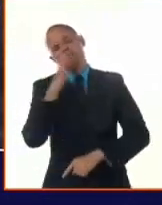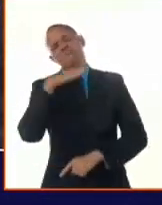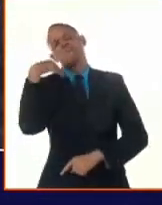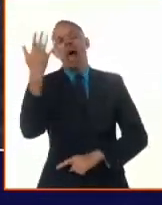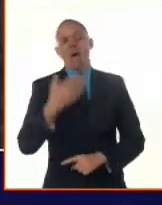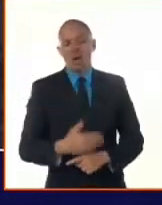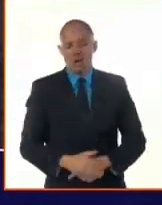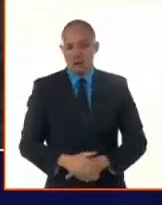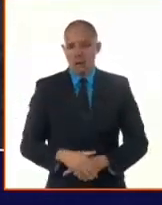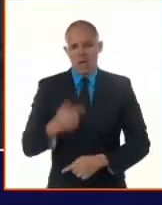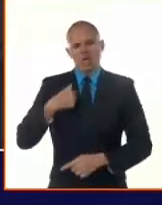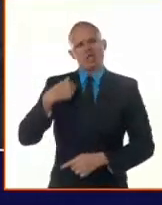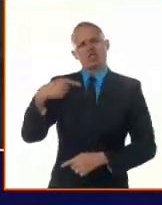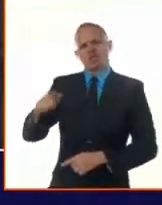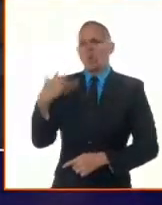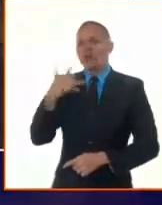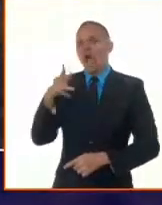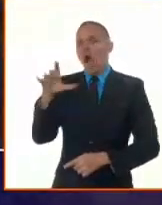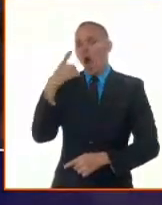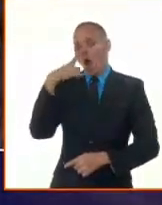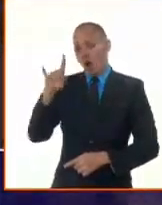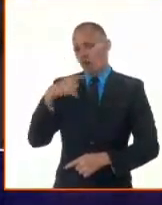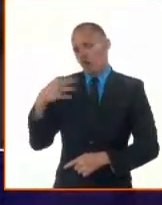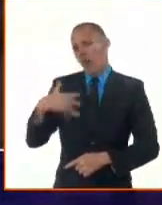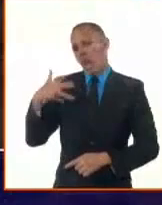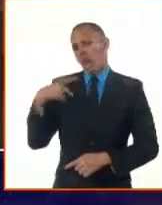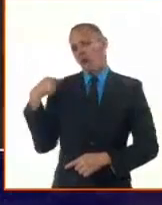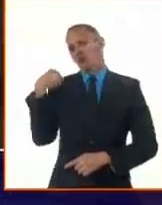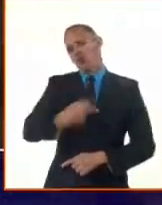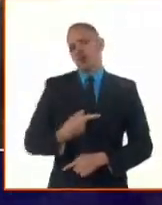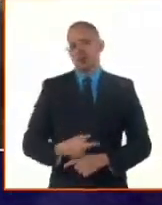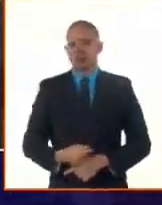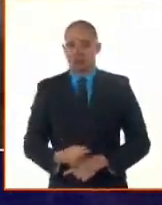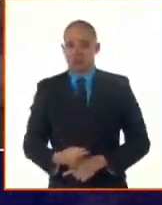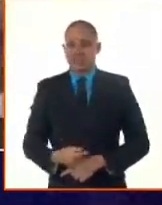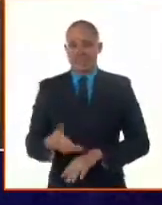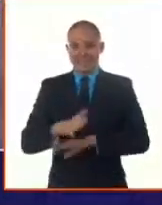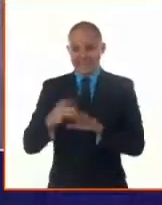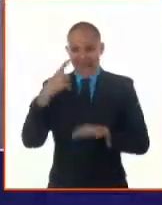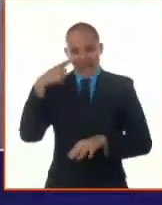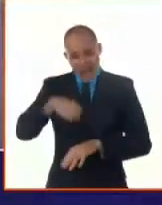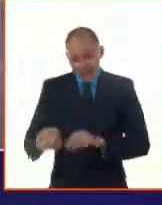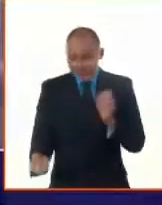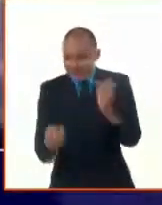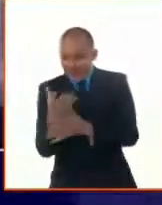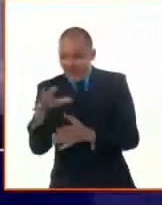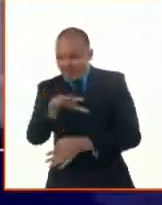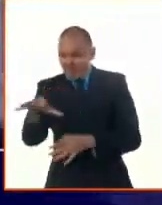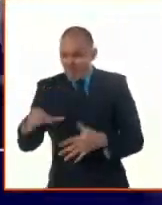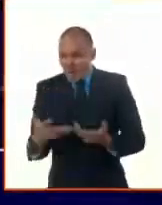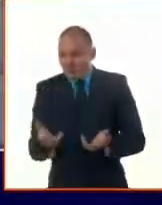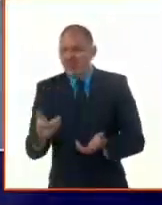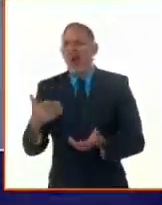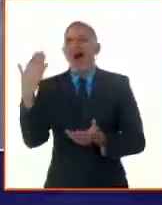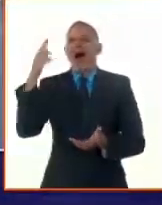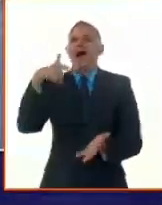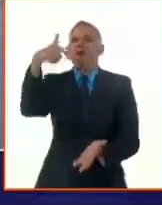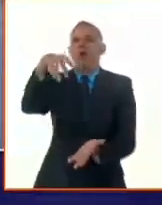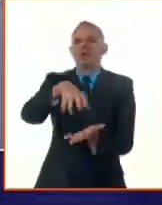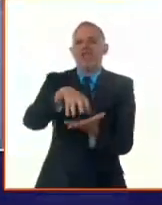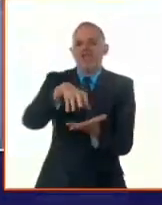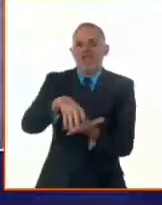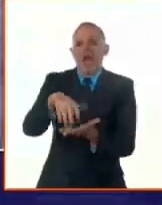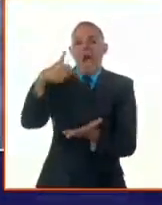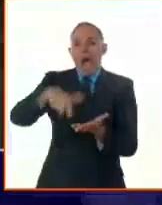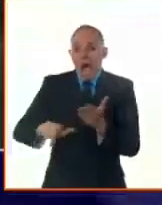una queja en el Consejo de Seguridad de la ONU en el lugar de origen de la escalada de esta violencia en la ciudad antigua de Jerusalén por tercera